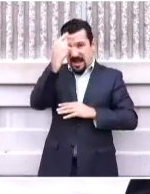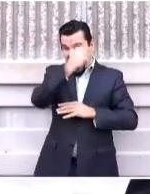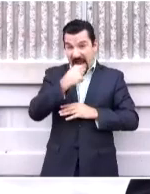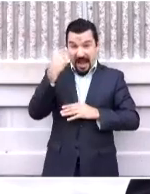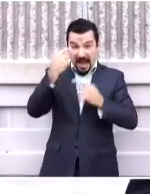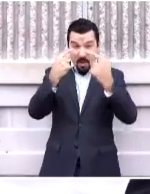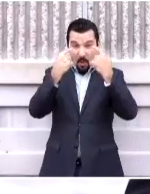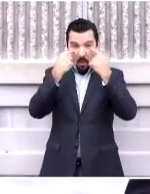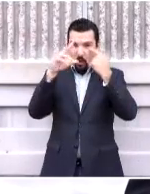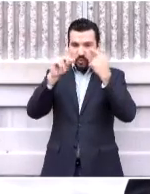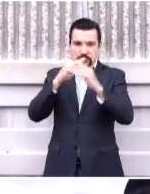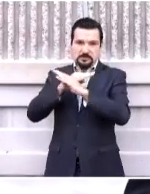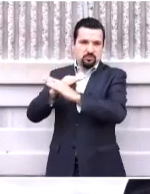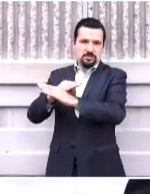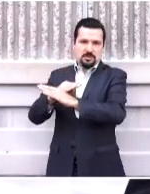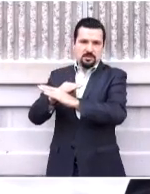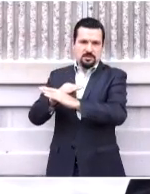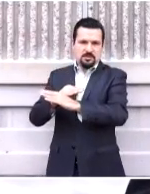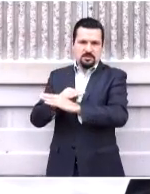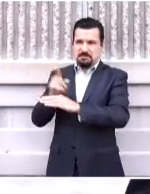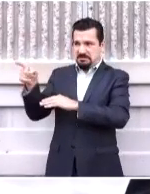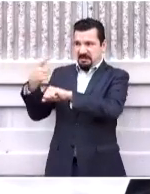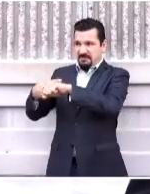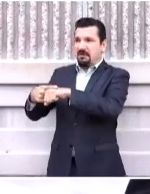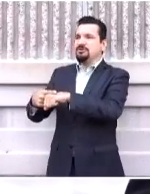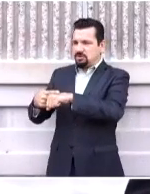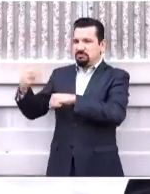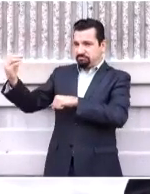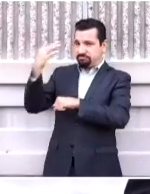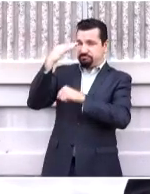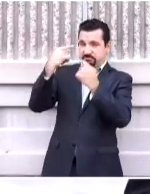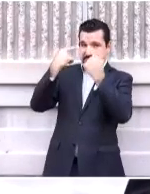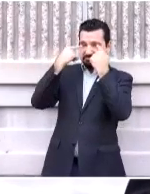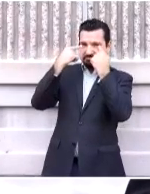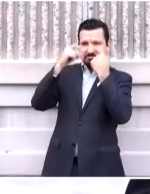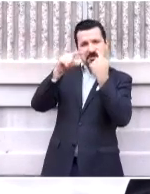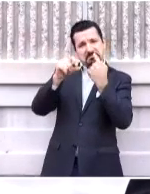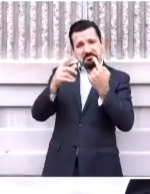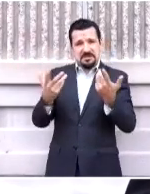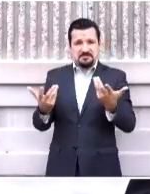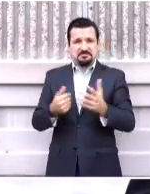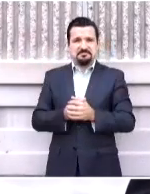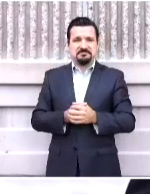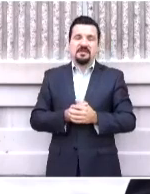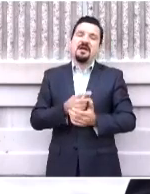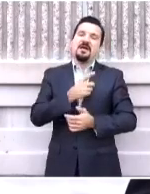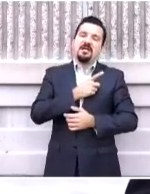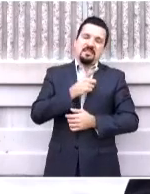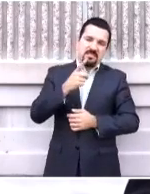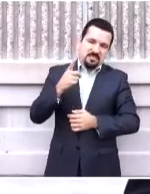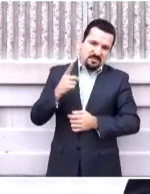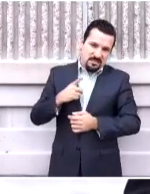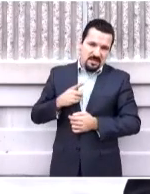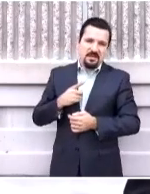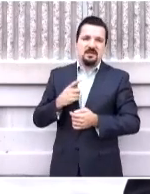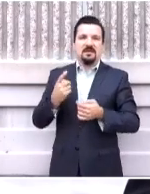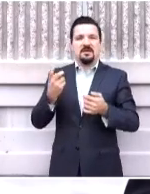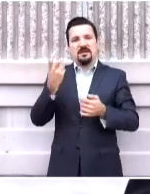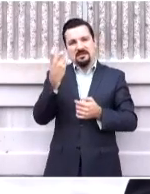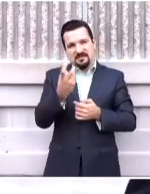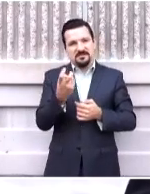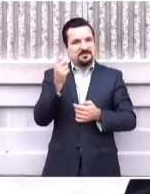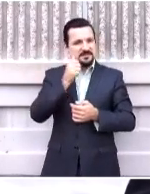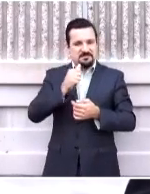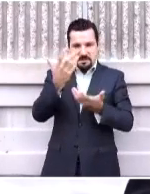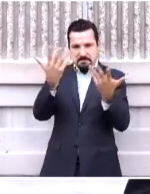los ojos no. Entonces, y aparte el resto de nuestro cuerpo. Entonces, tenemos que seguir las recomendaciones de la